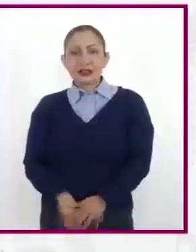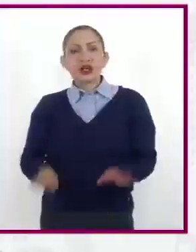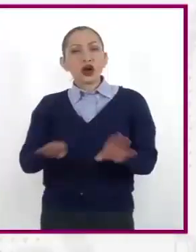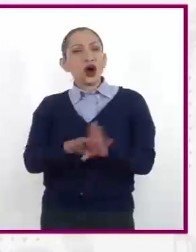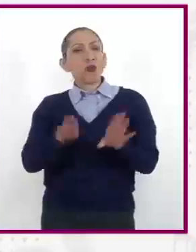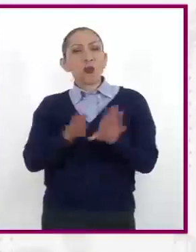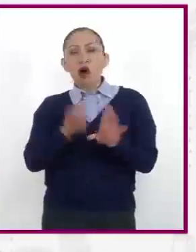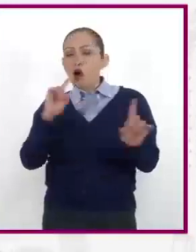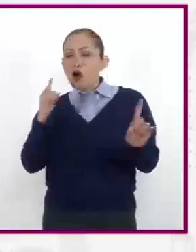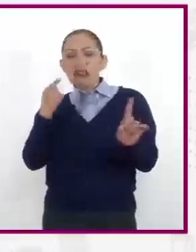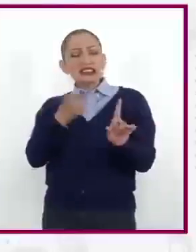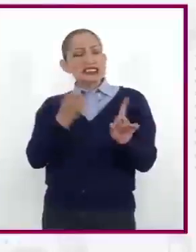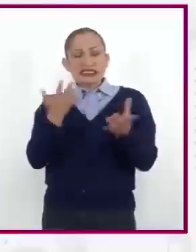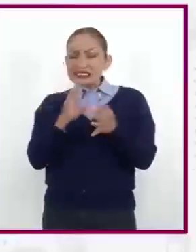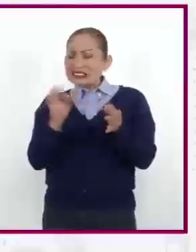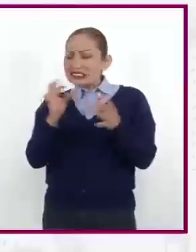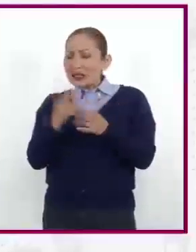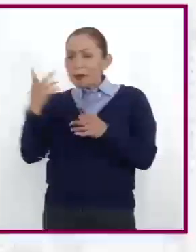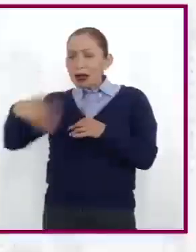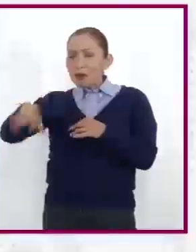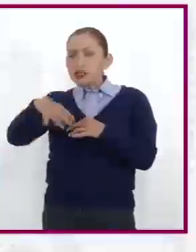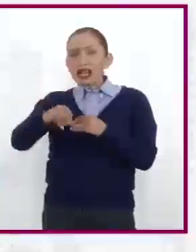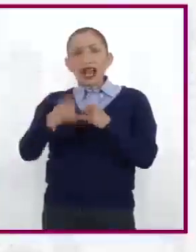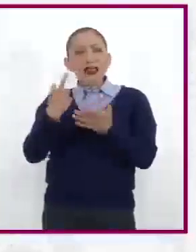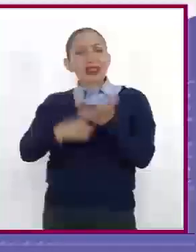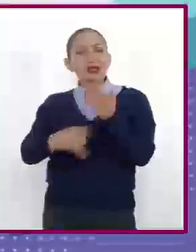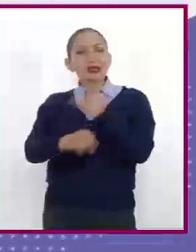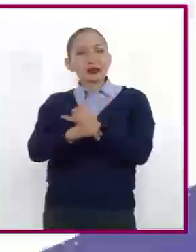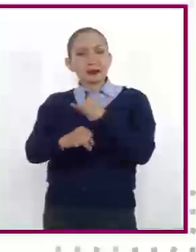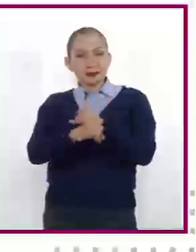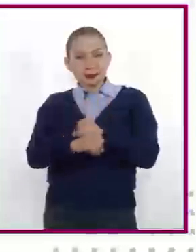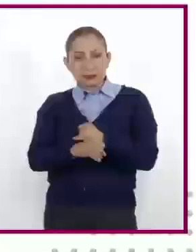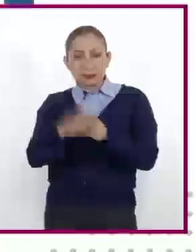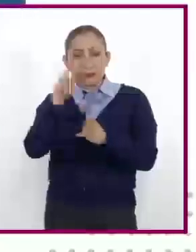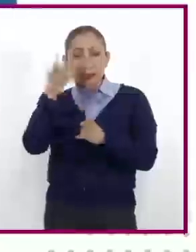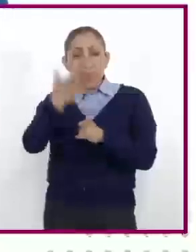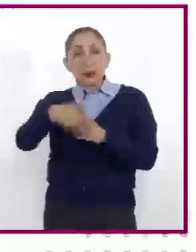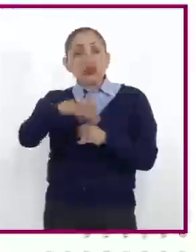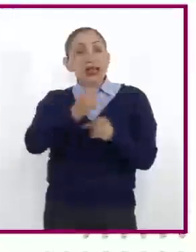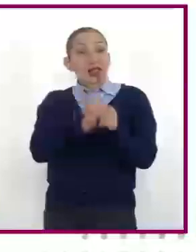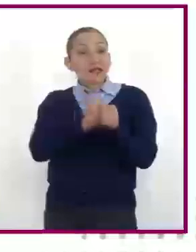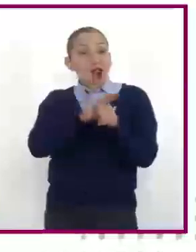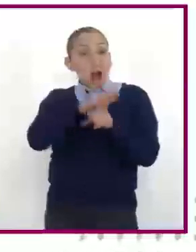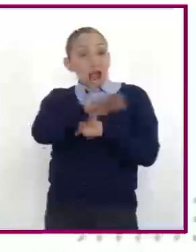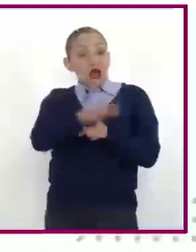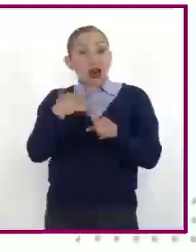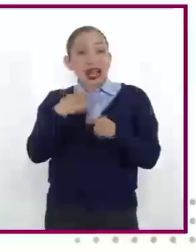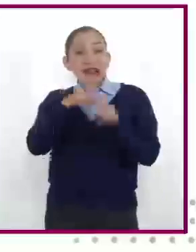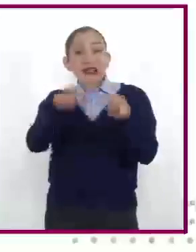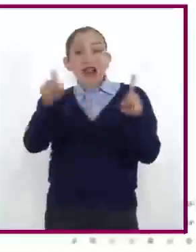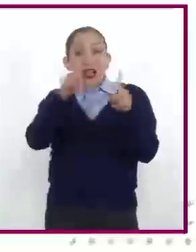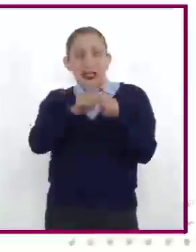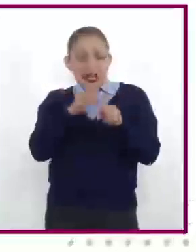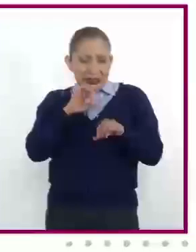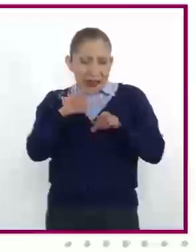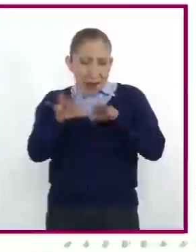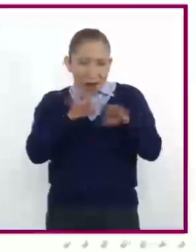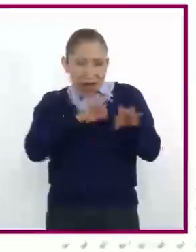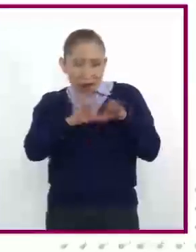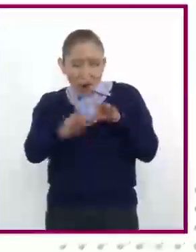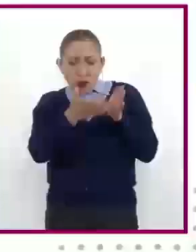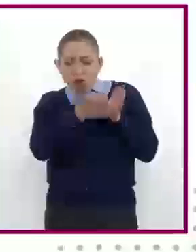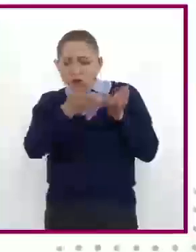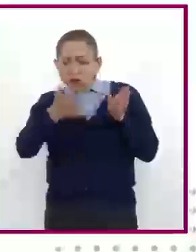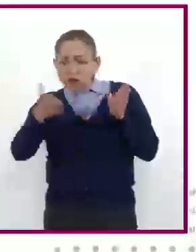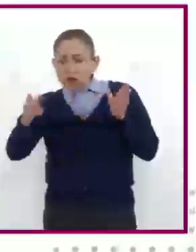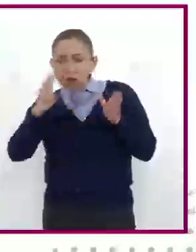¿Cómo plantear un propósito para hacer búsquedas en acervos digitales? La búsqueda de información es el conjunto de operaciones o tareas que tienen